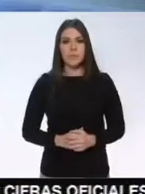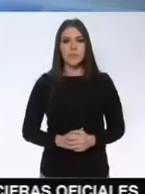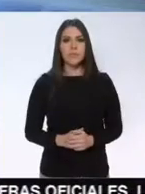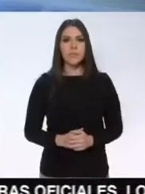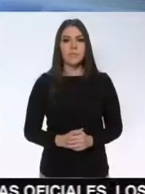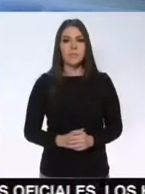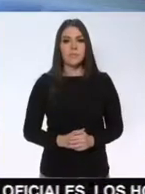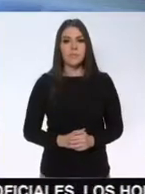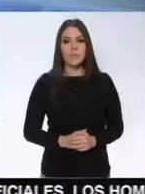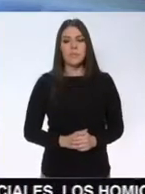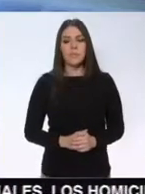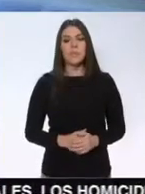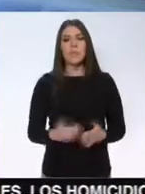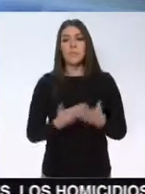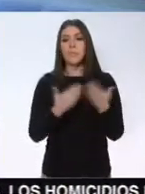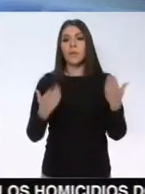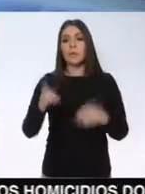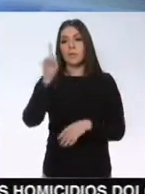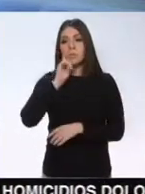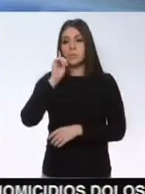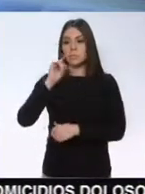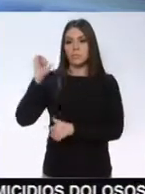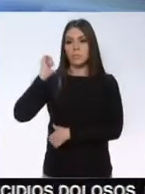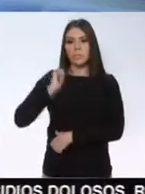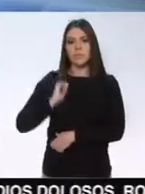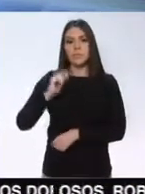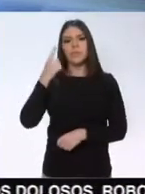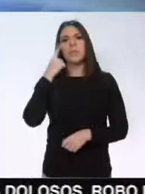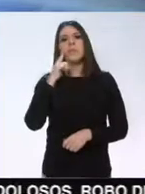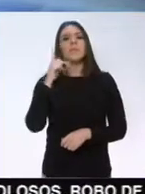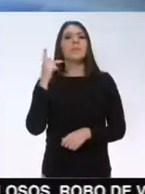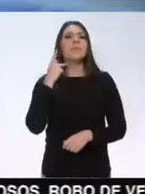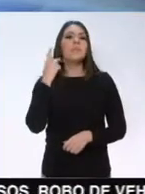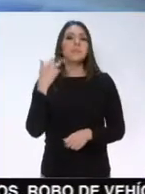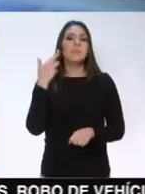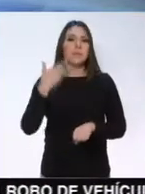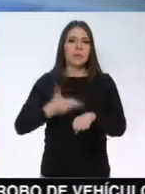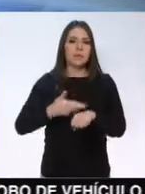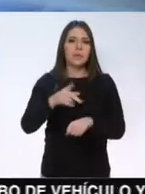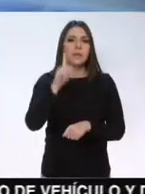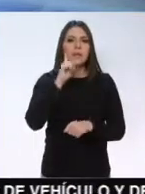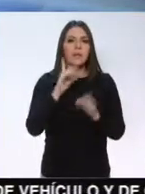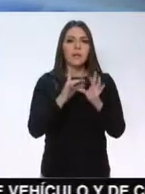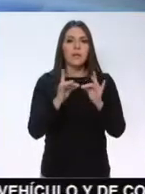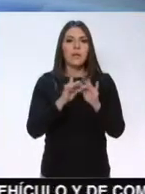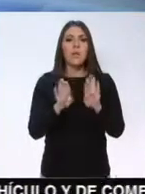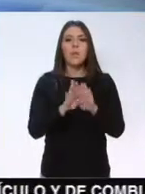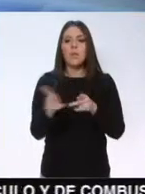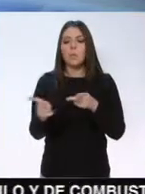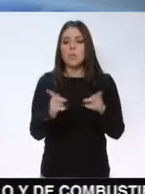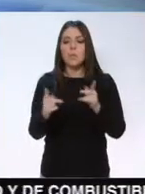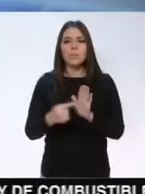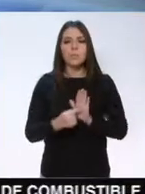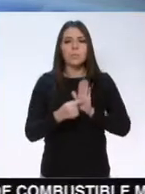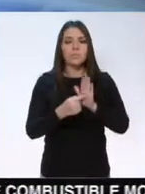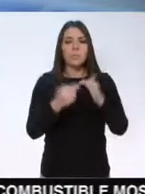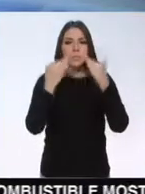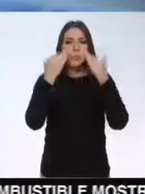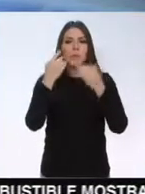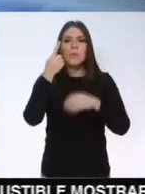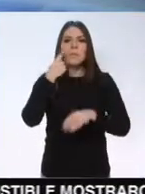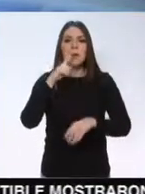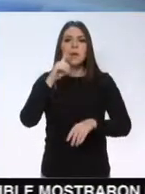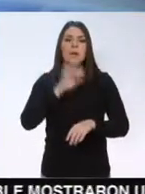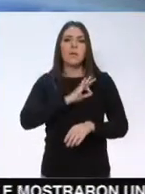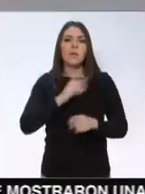En este contexto, la titular de la Procuraduría General de Justicia de la ciudad presentó la estrategia que emprenderá para fortalecer precisamente el acceso